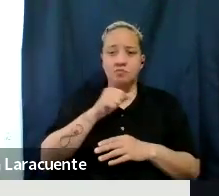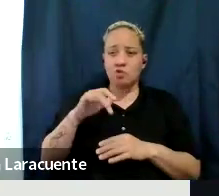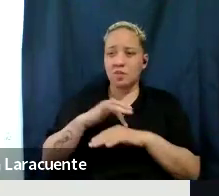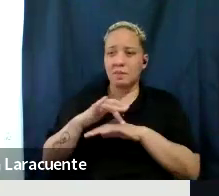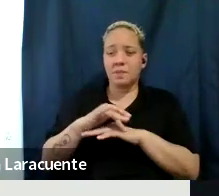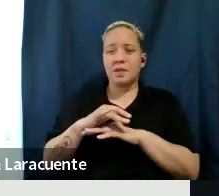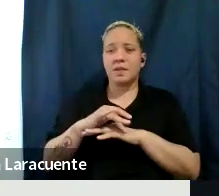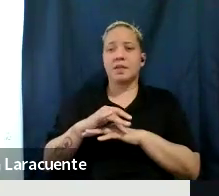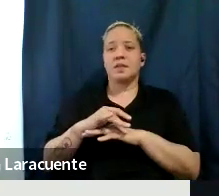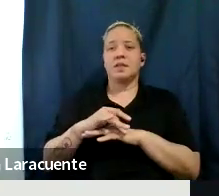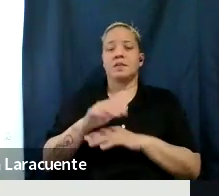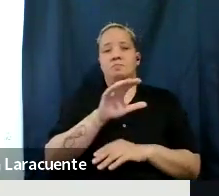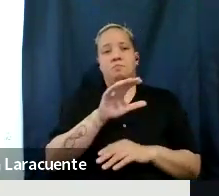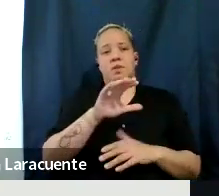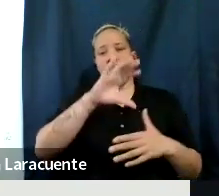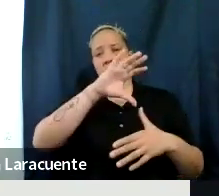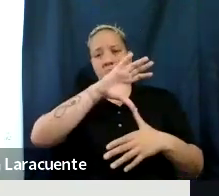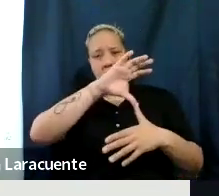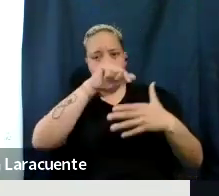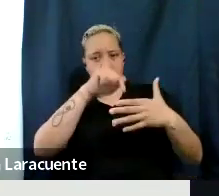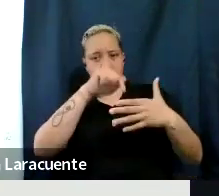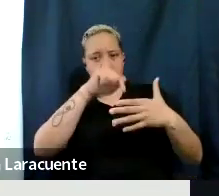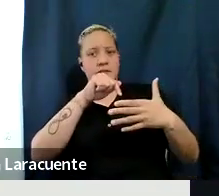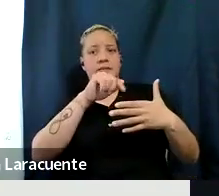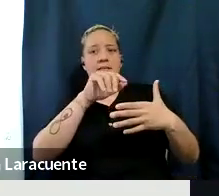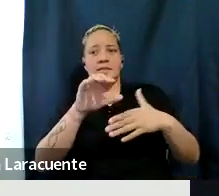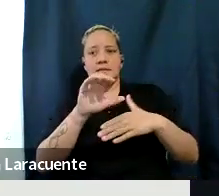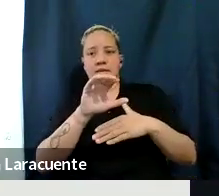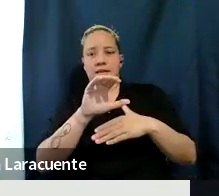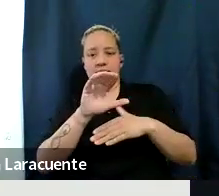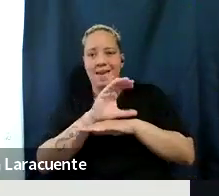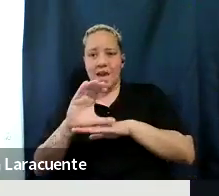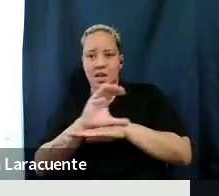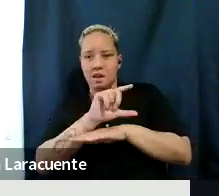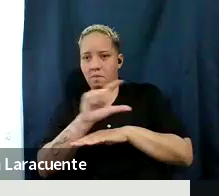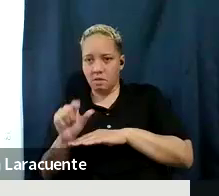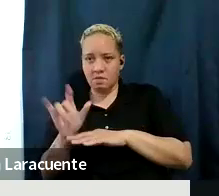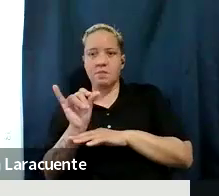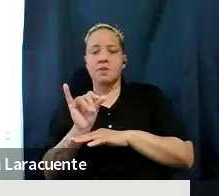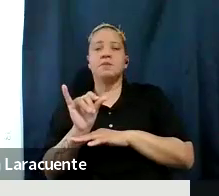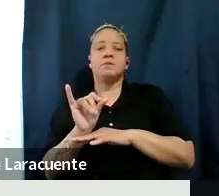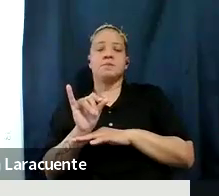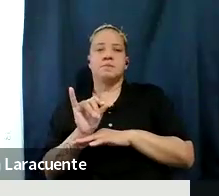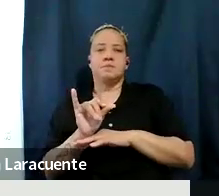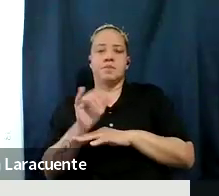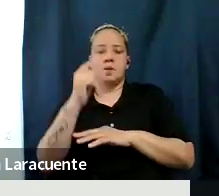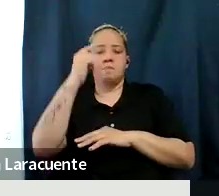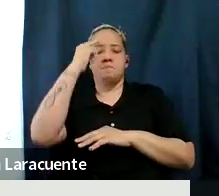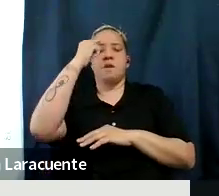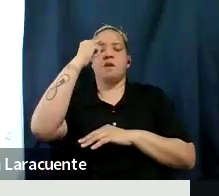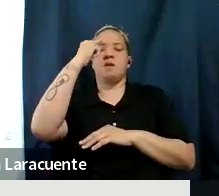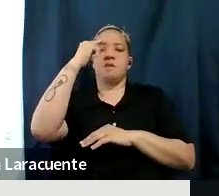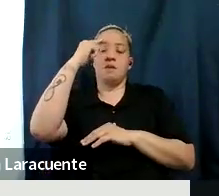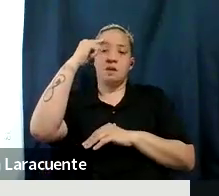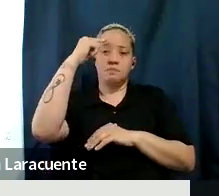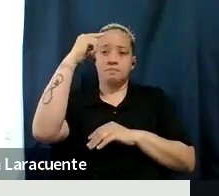continente latinoamericano y el Caribe, por supuesto, habían aparecido en el imaginario de Juan